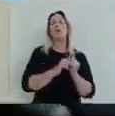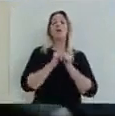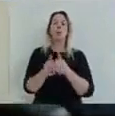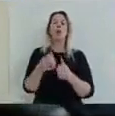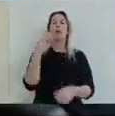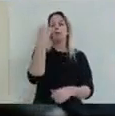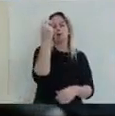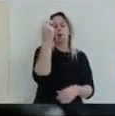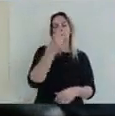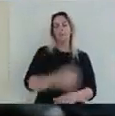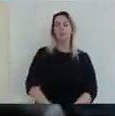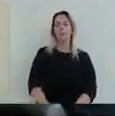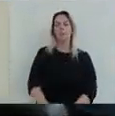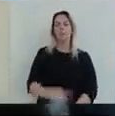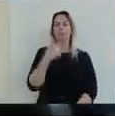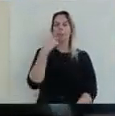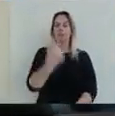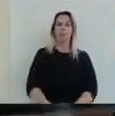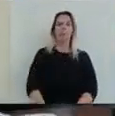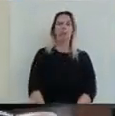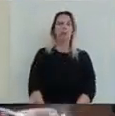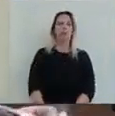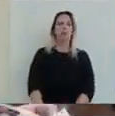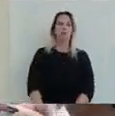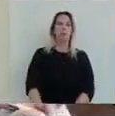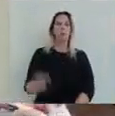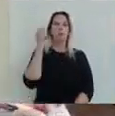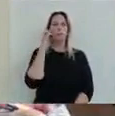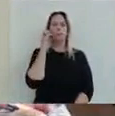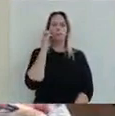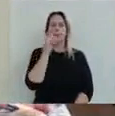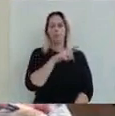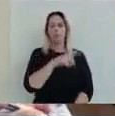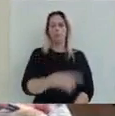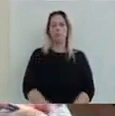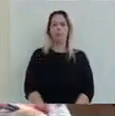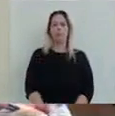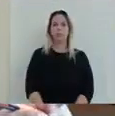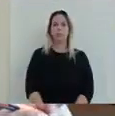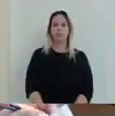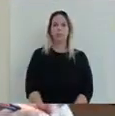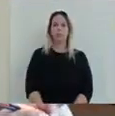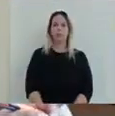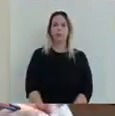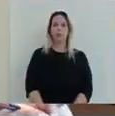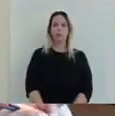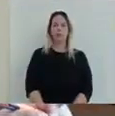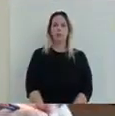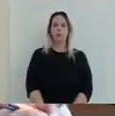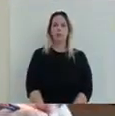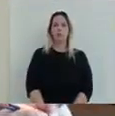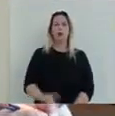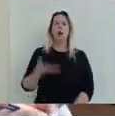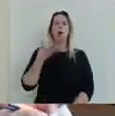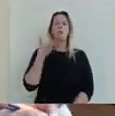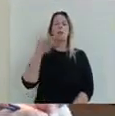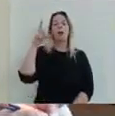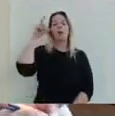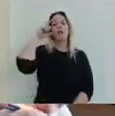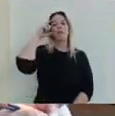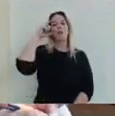mayo, nosotros pedimos la solicitud de 10 días hábiles después de la presentación del plazo que establece la